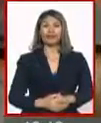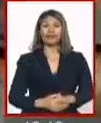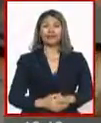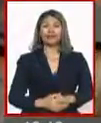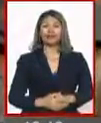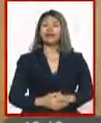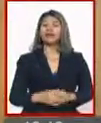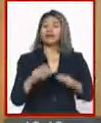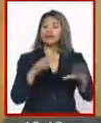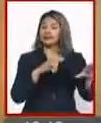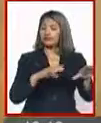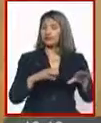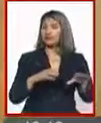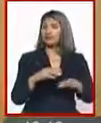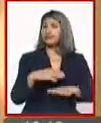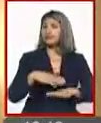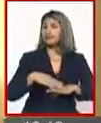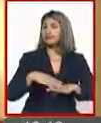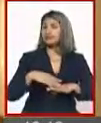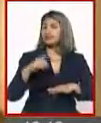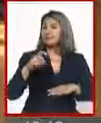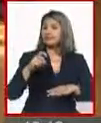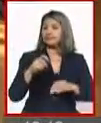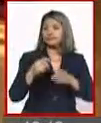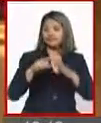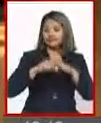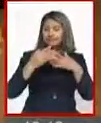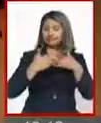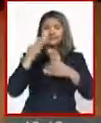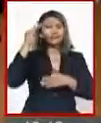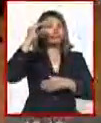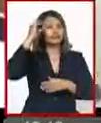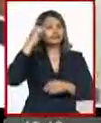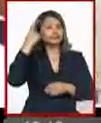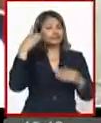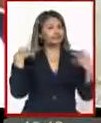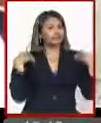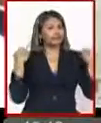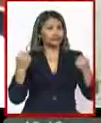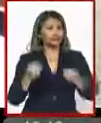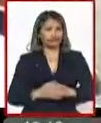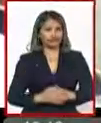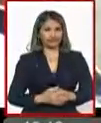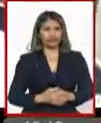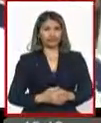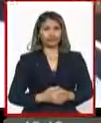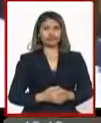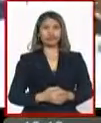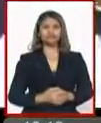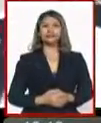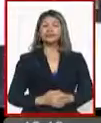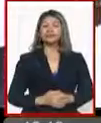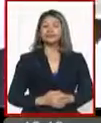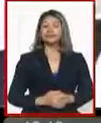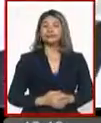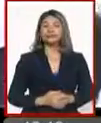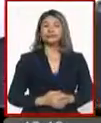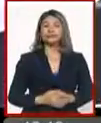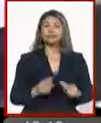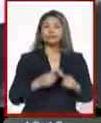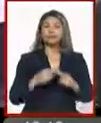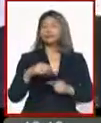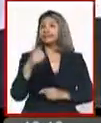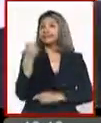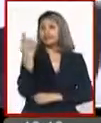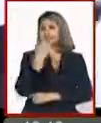las acciones todavía que tenemos que emprender como Estado en materia de salud, los déficits que tenemos en salud pública. Pero otro